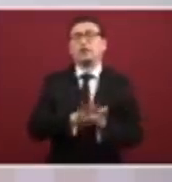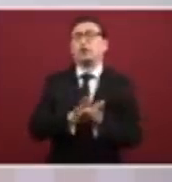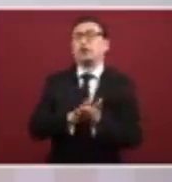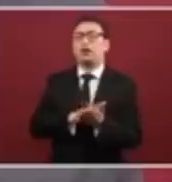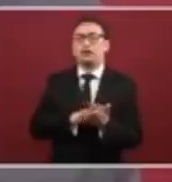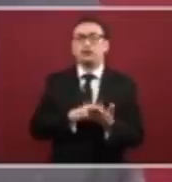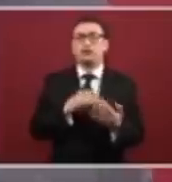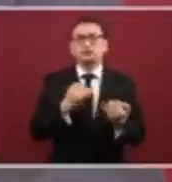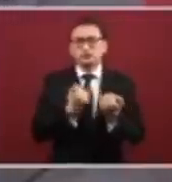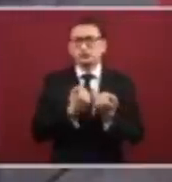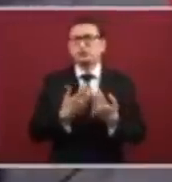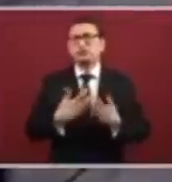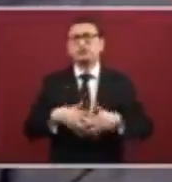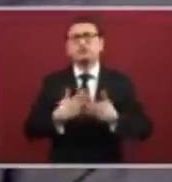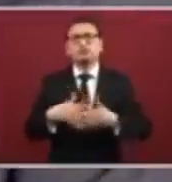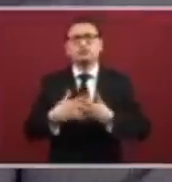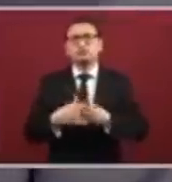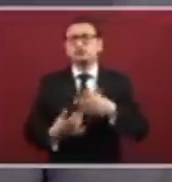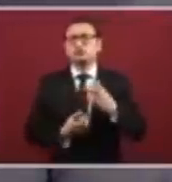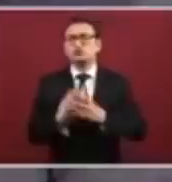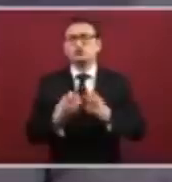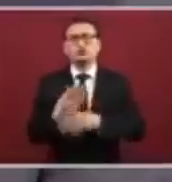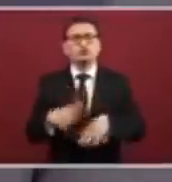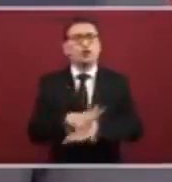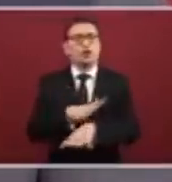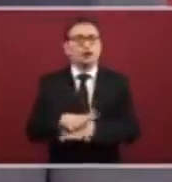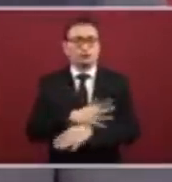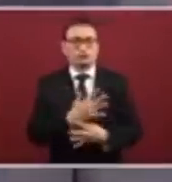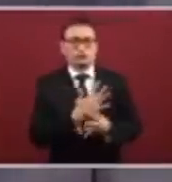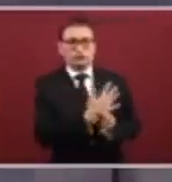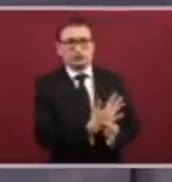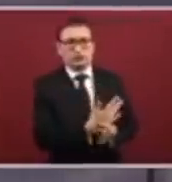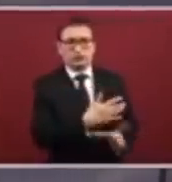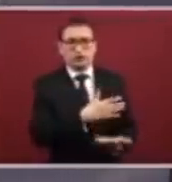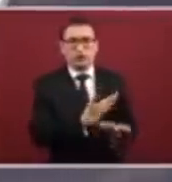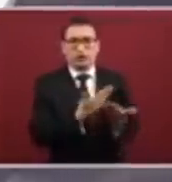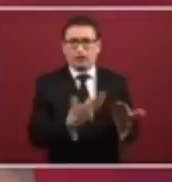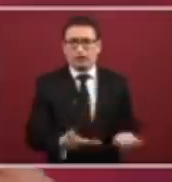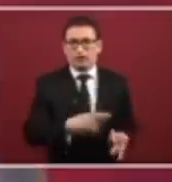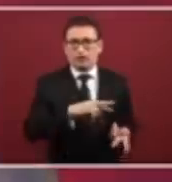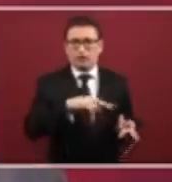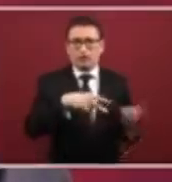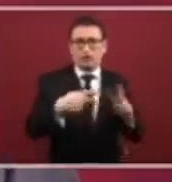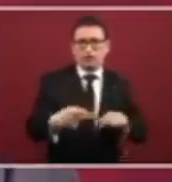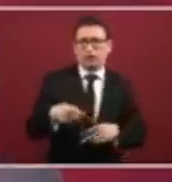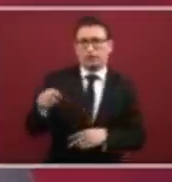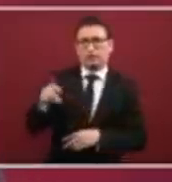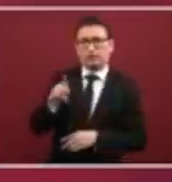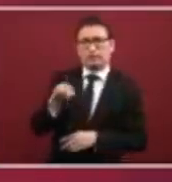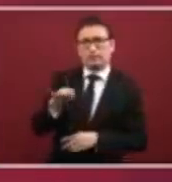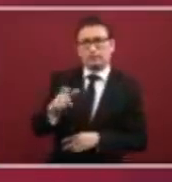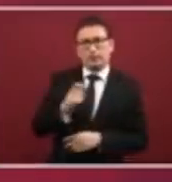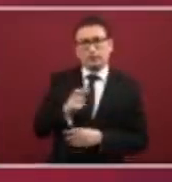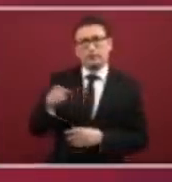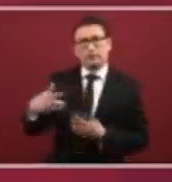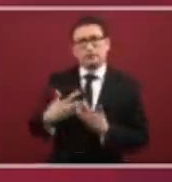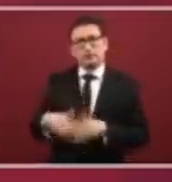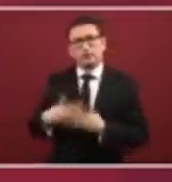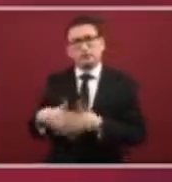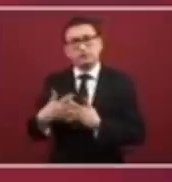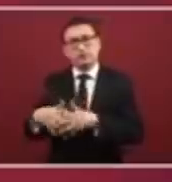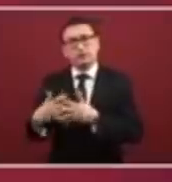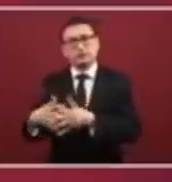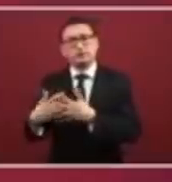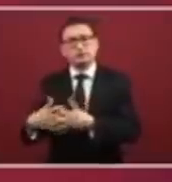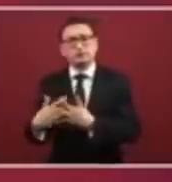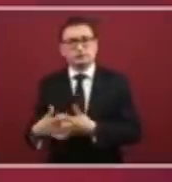política petrolera, ahora decir, Pemex es de las empresas petroleras. No,